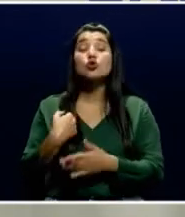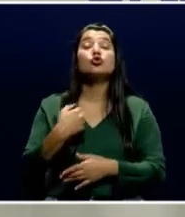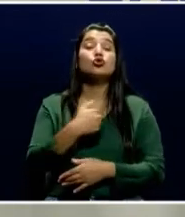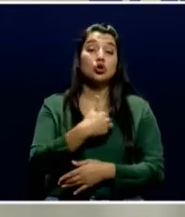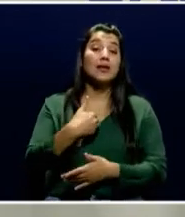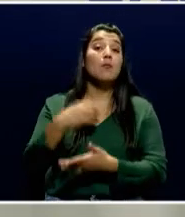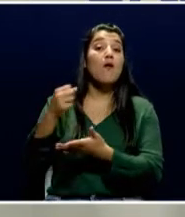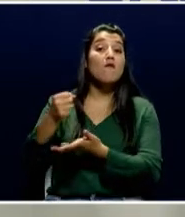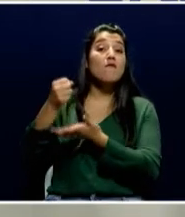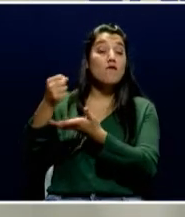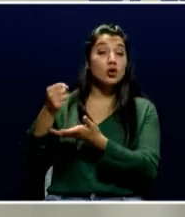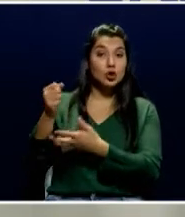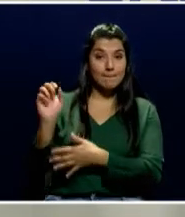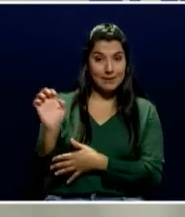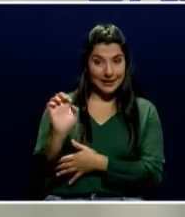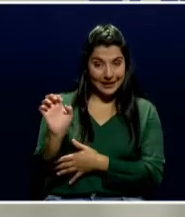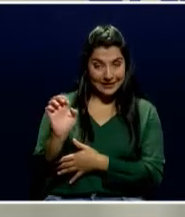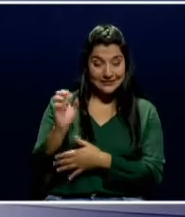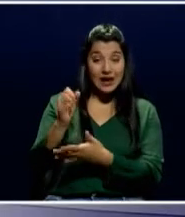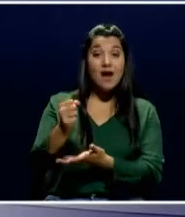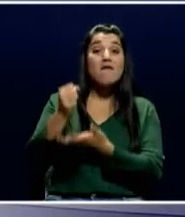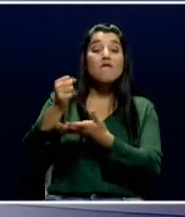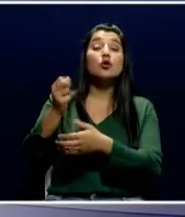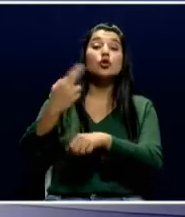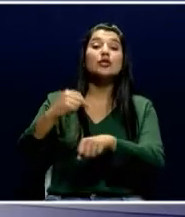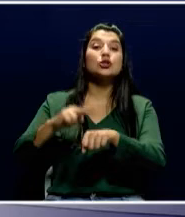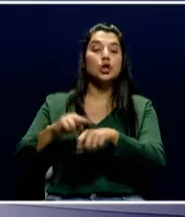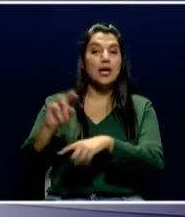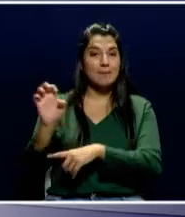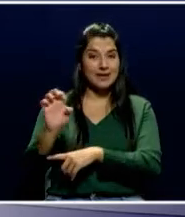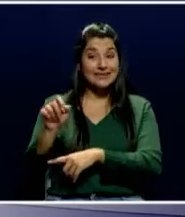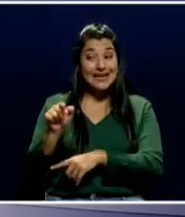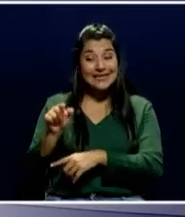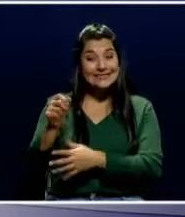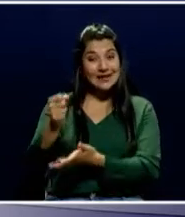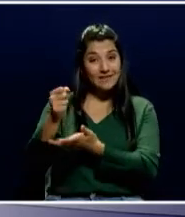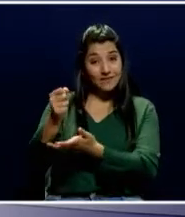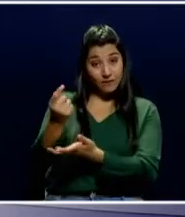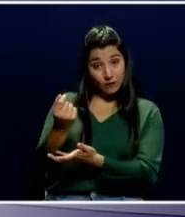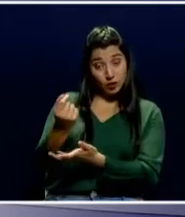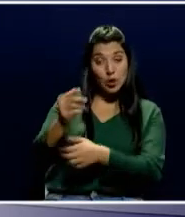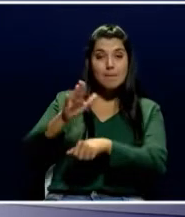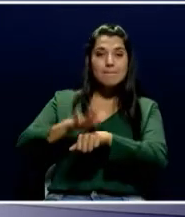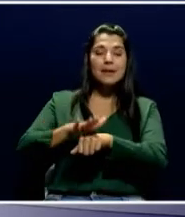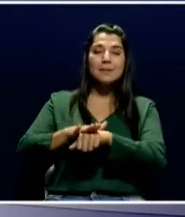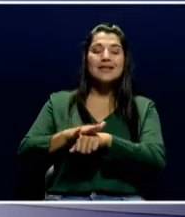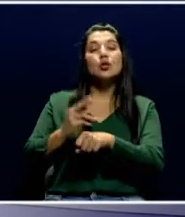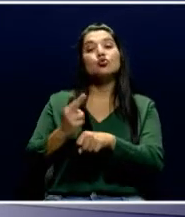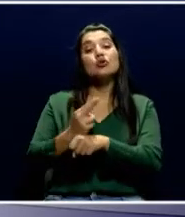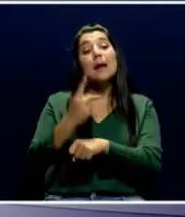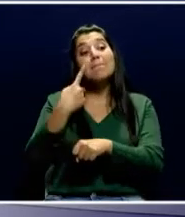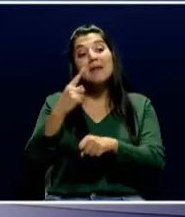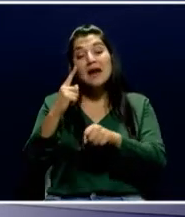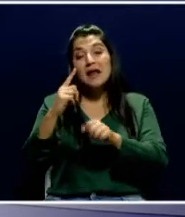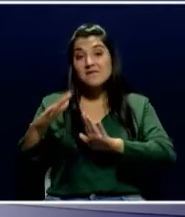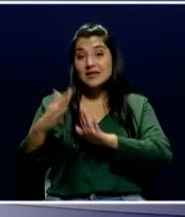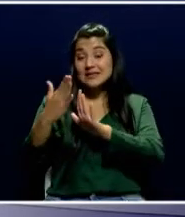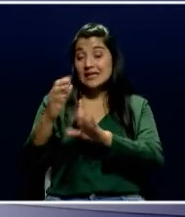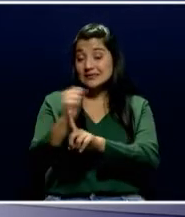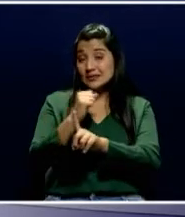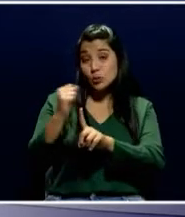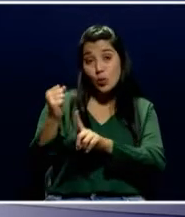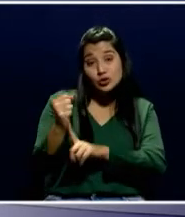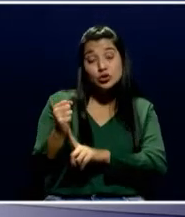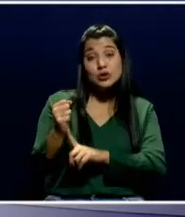emergencia, que es el Fondo Nacional de Emergencia, que nos permite trabajar en las diferentes situaciones de desastre que el país